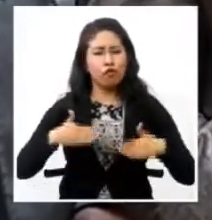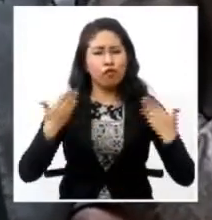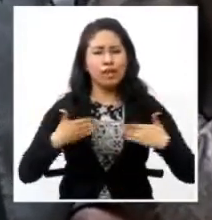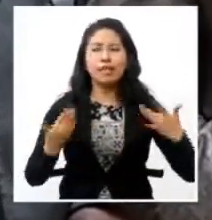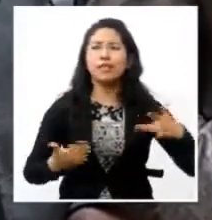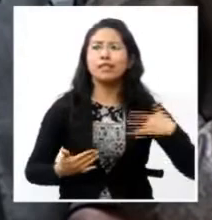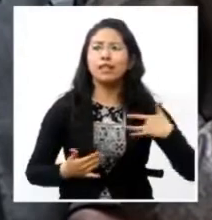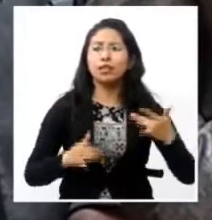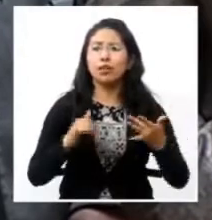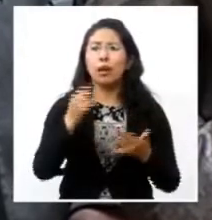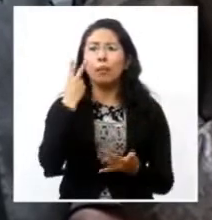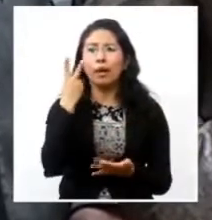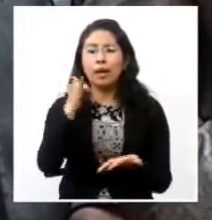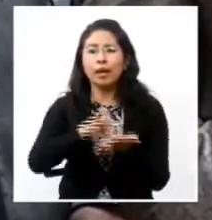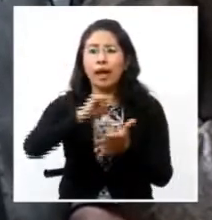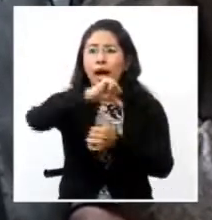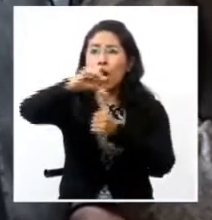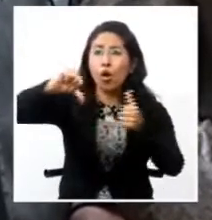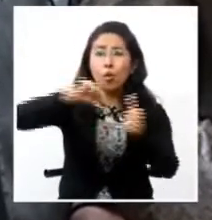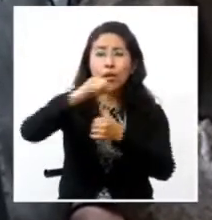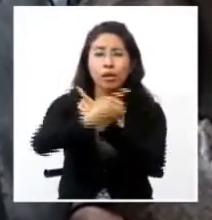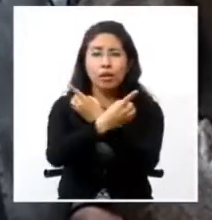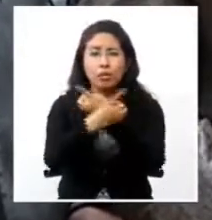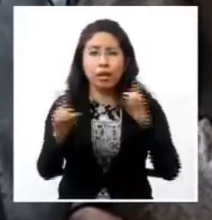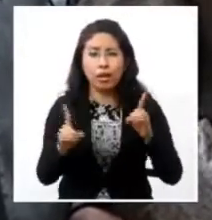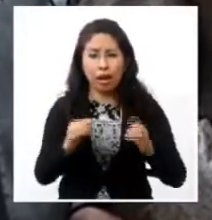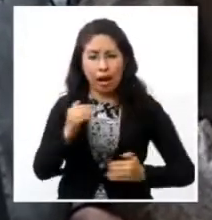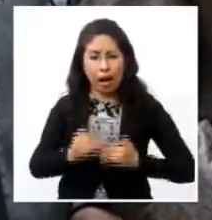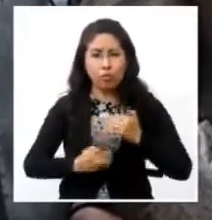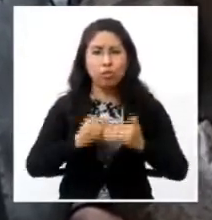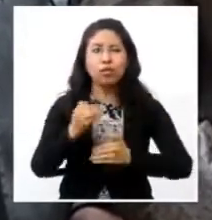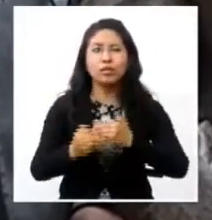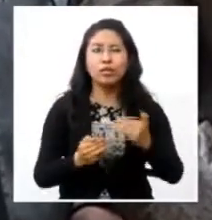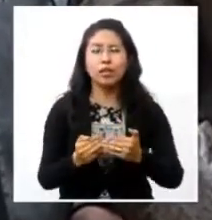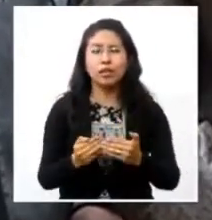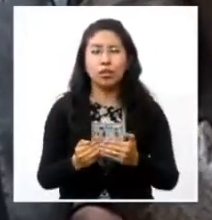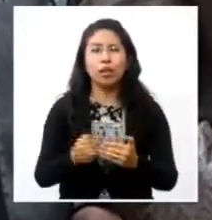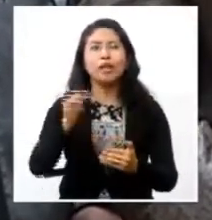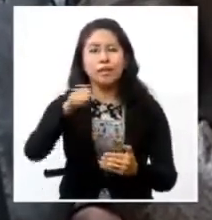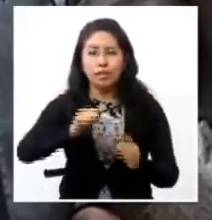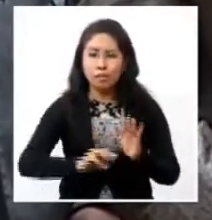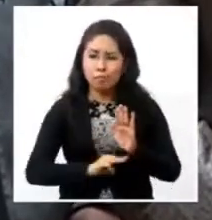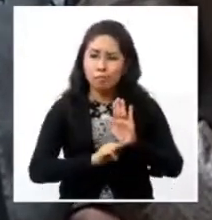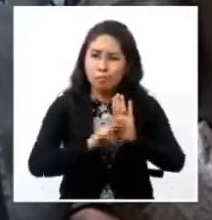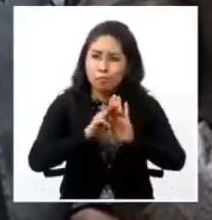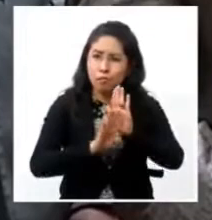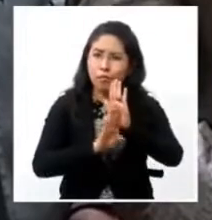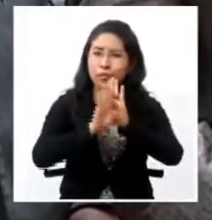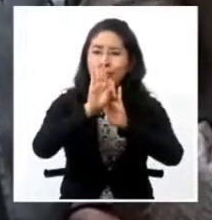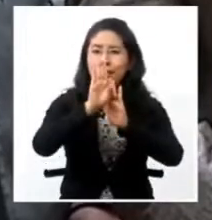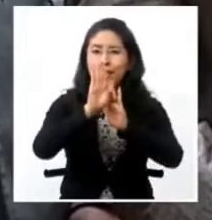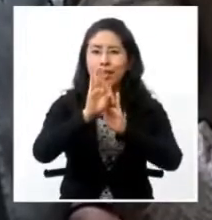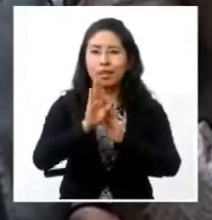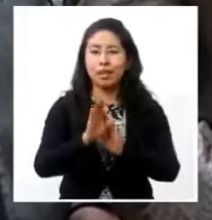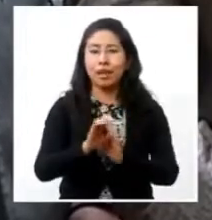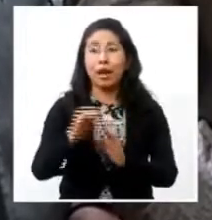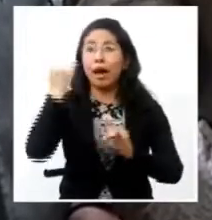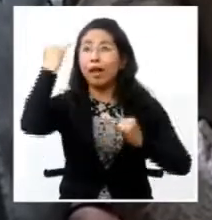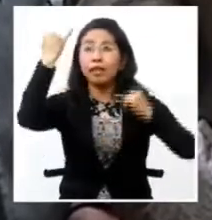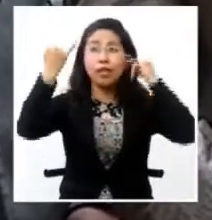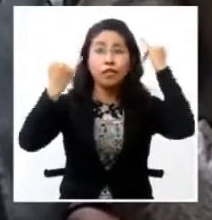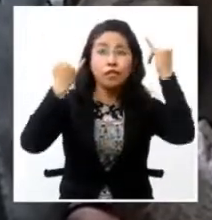que la convivencia democrática ha avanzado y está madurando en Bolivia. Hay diferencias de